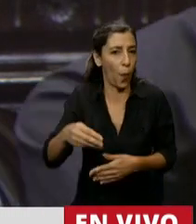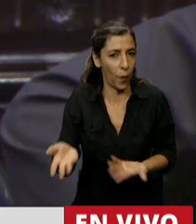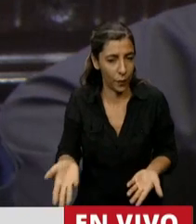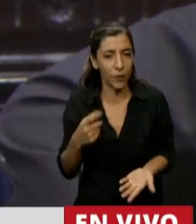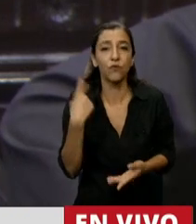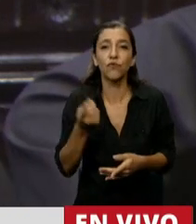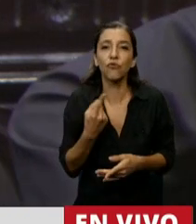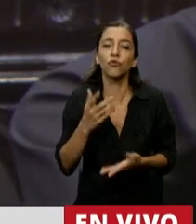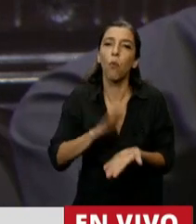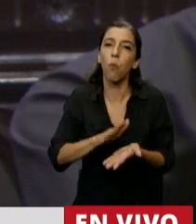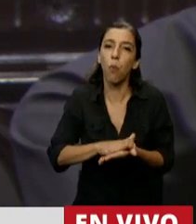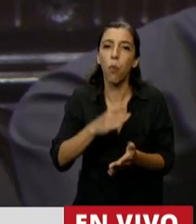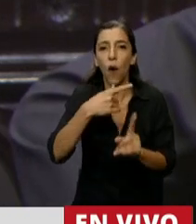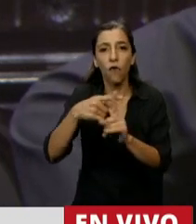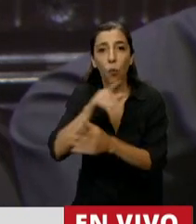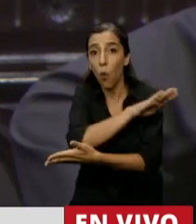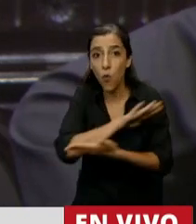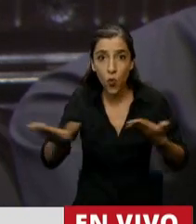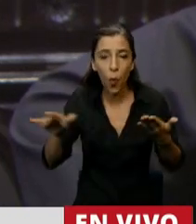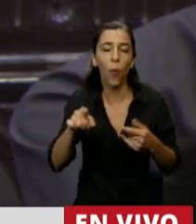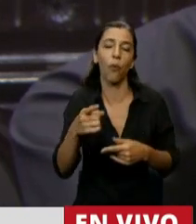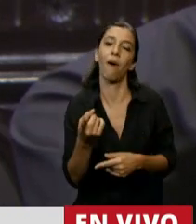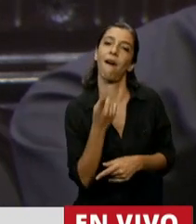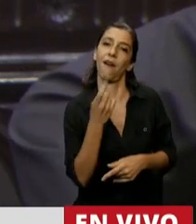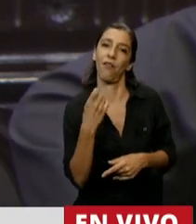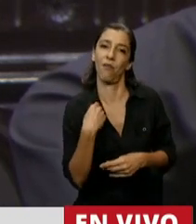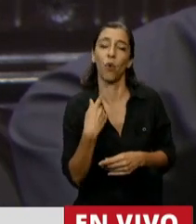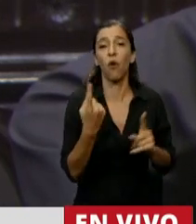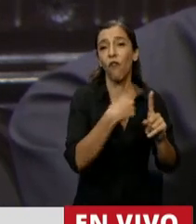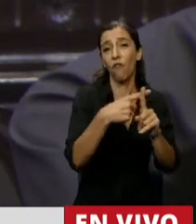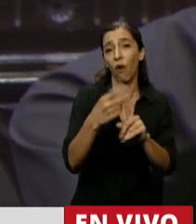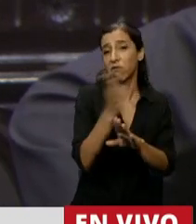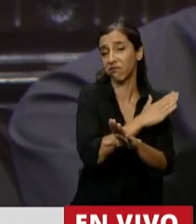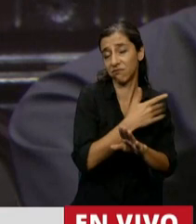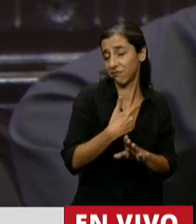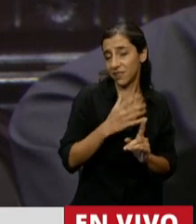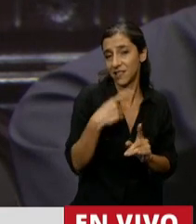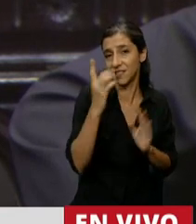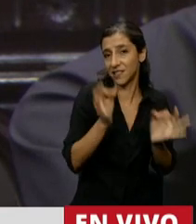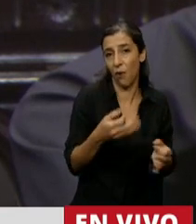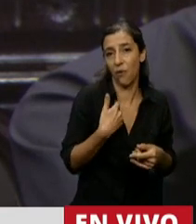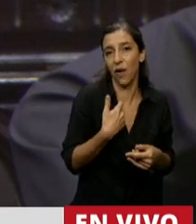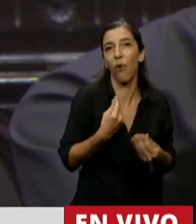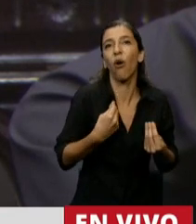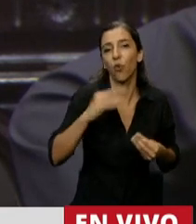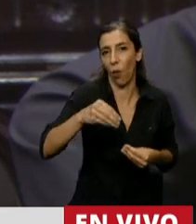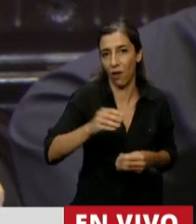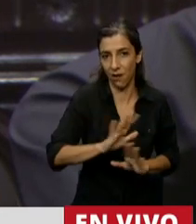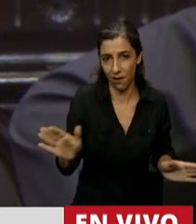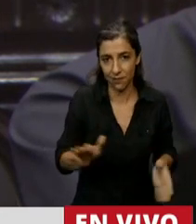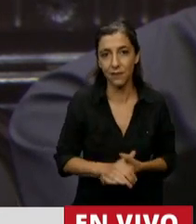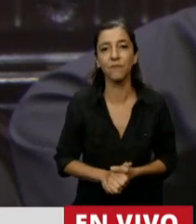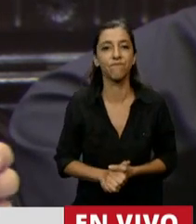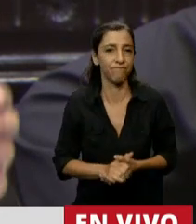probada, contra una que realmente está muy claro que perjudicó a los jubilados. ¿Y esta fórmula por qué decimos que